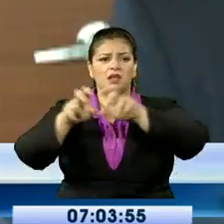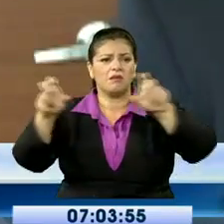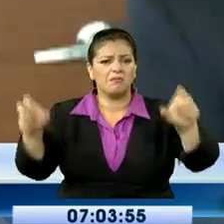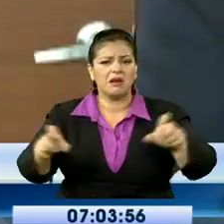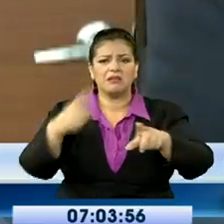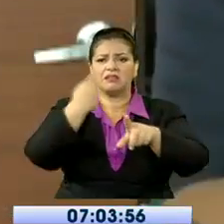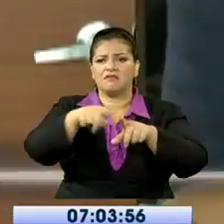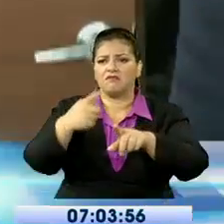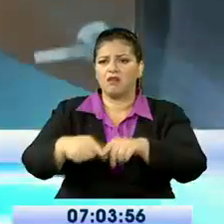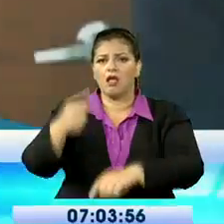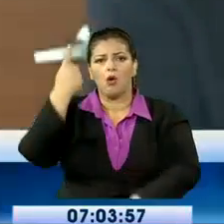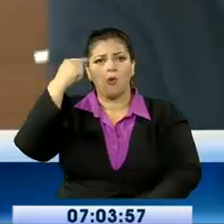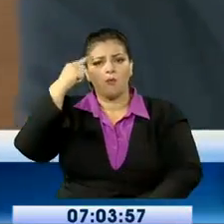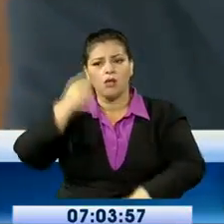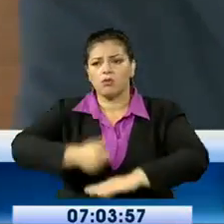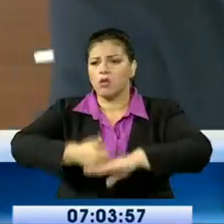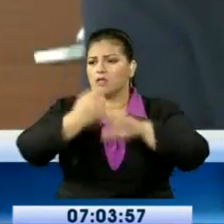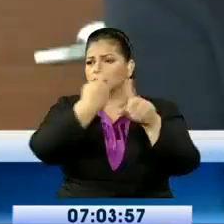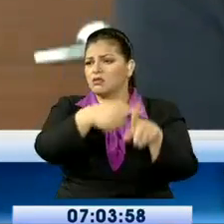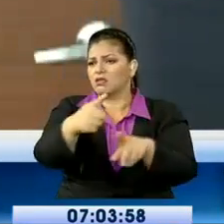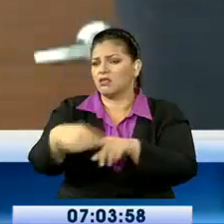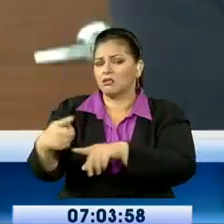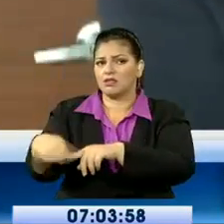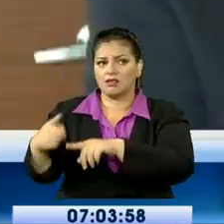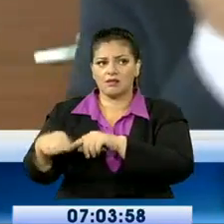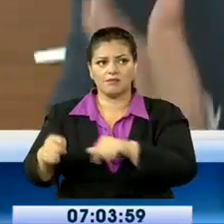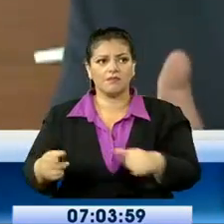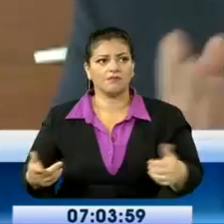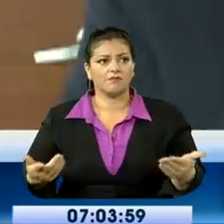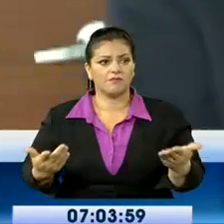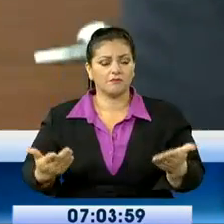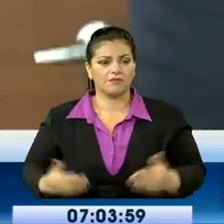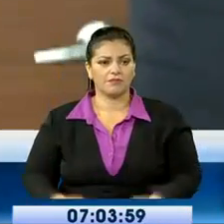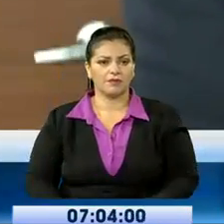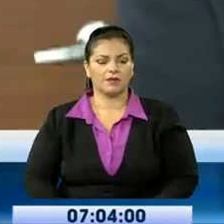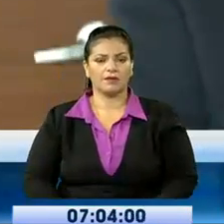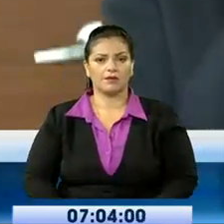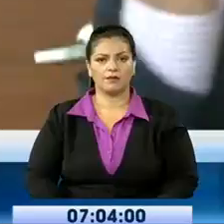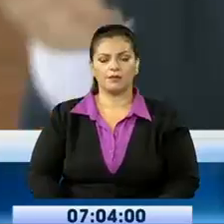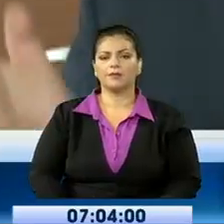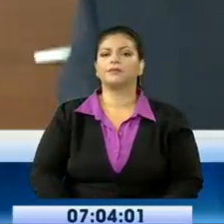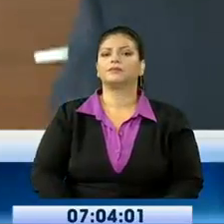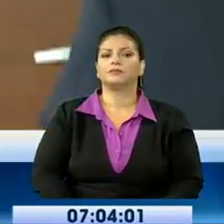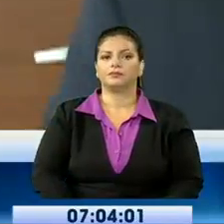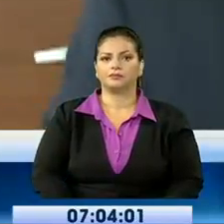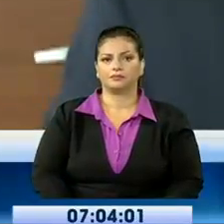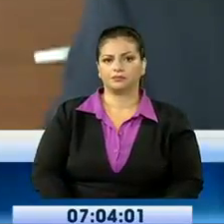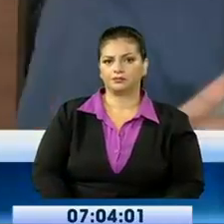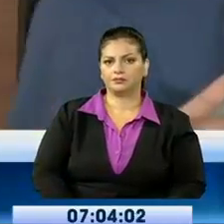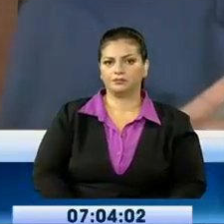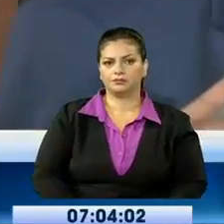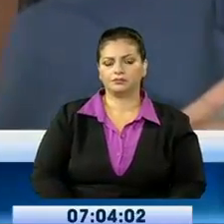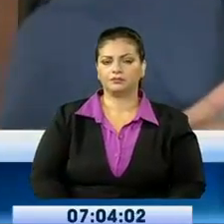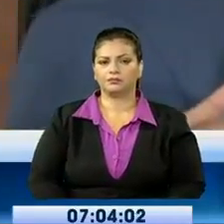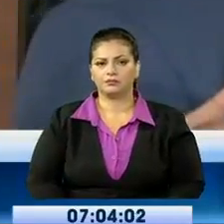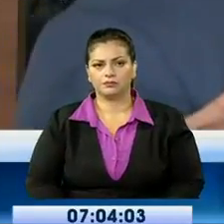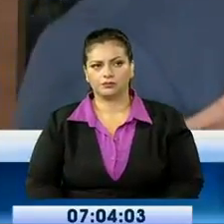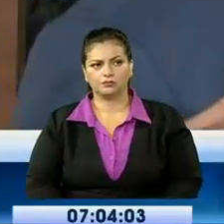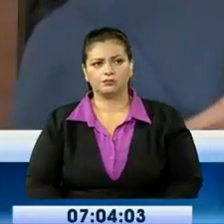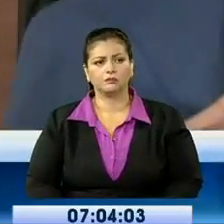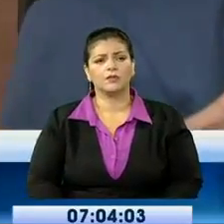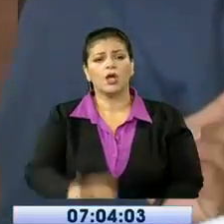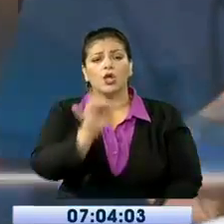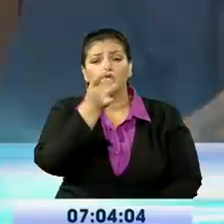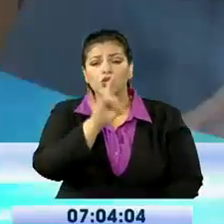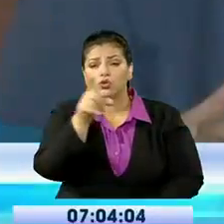funcionarios que no constituyen una unidad, sino que son casos independientes, incluso en el tiempo son diferentes. Meter a 18